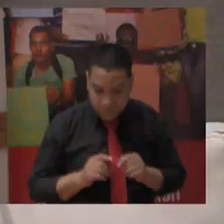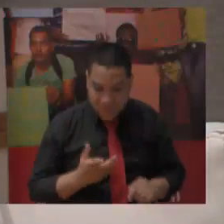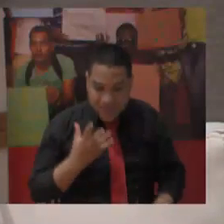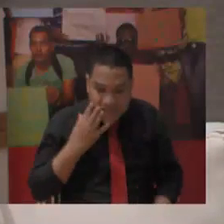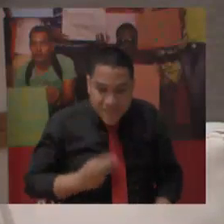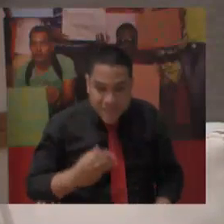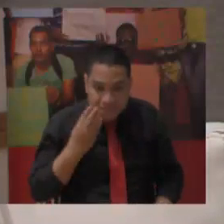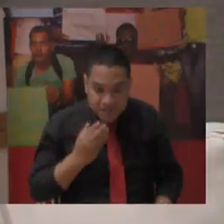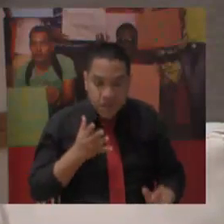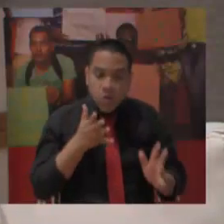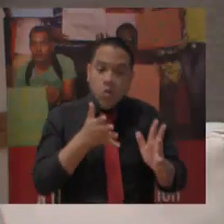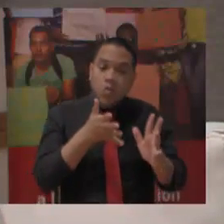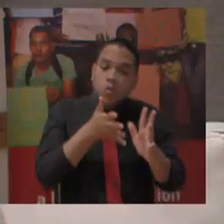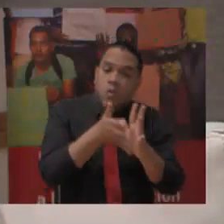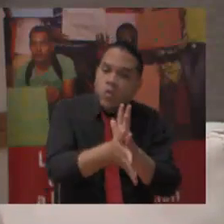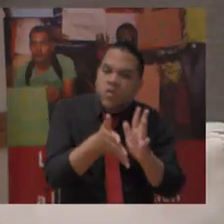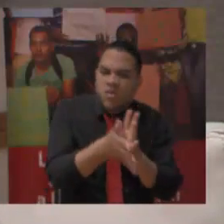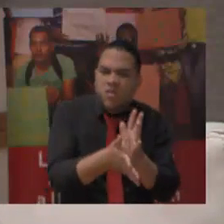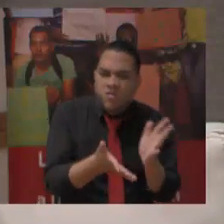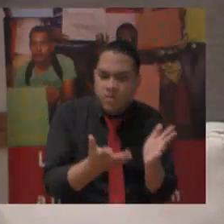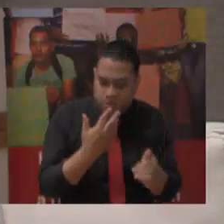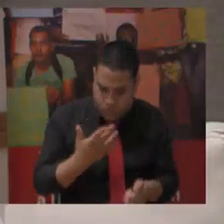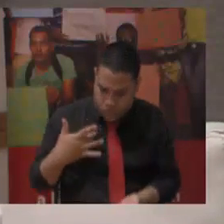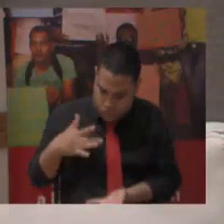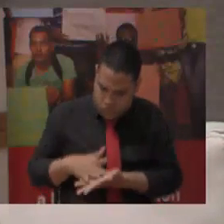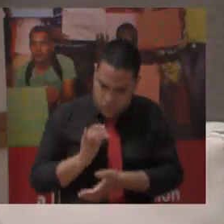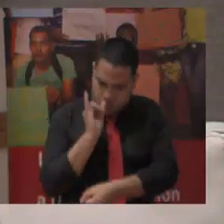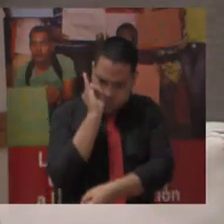es contar que cuando uno llega a una institución,